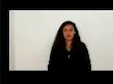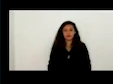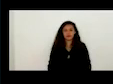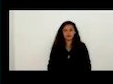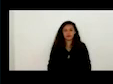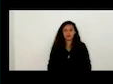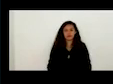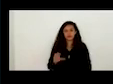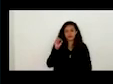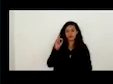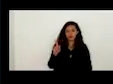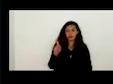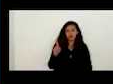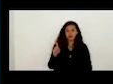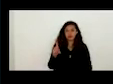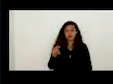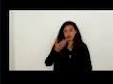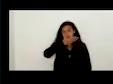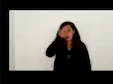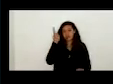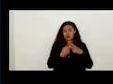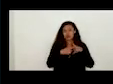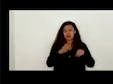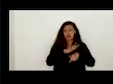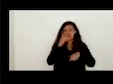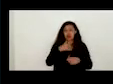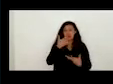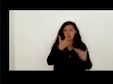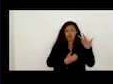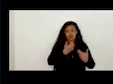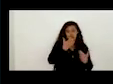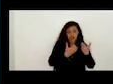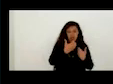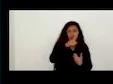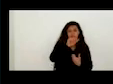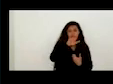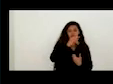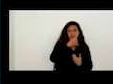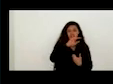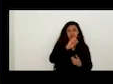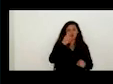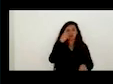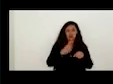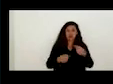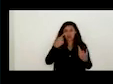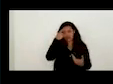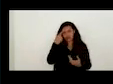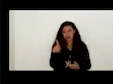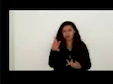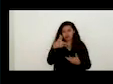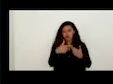Ok, no sé la causa o el motivo, el por qué los lácteos también los hayan quitado en su